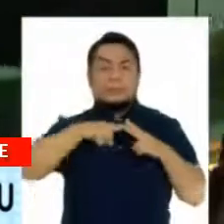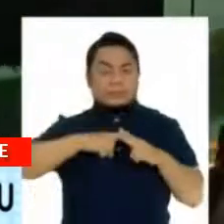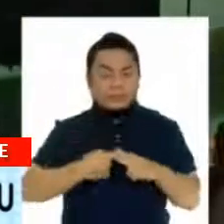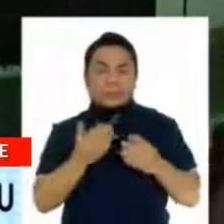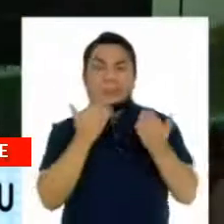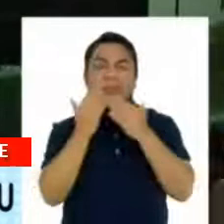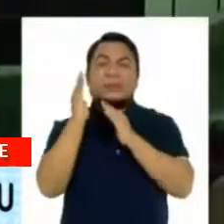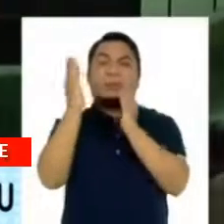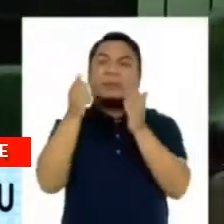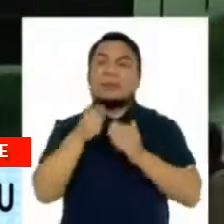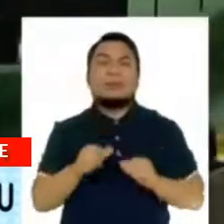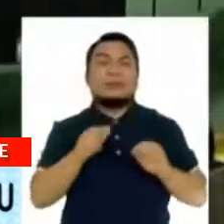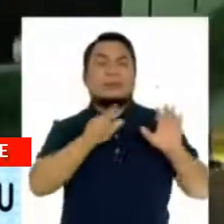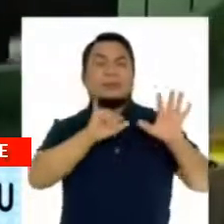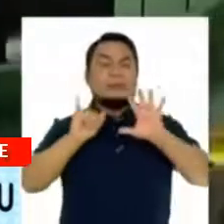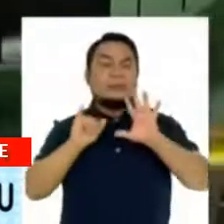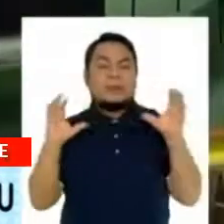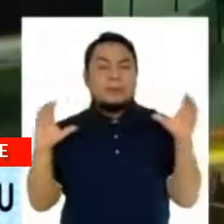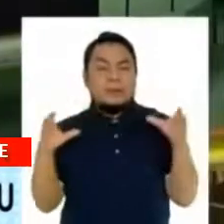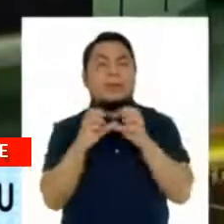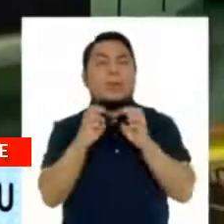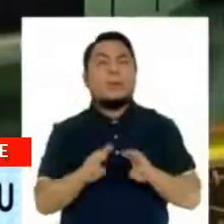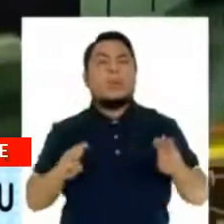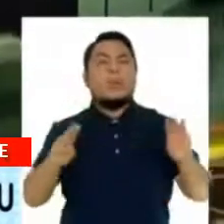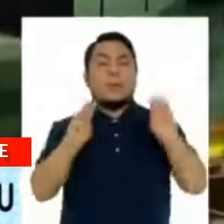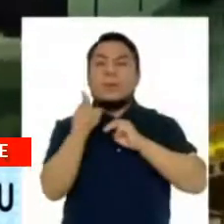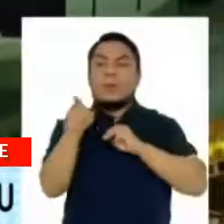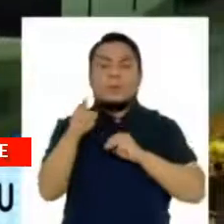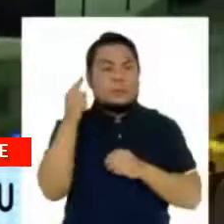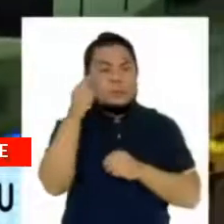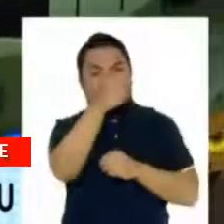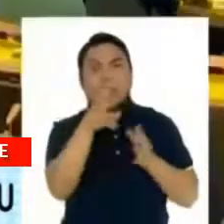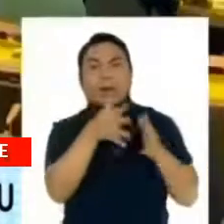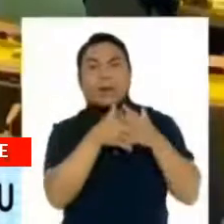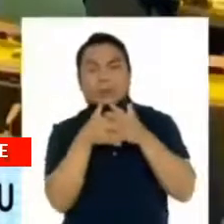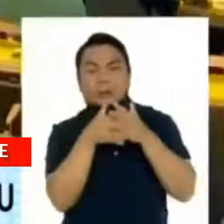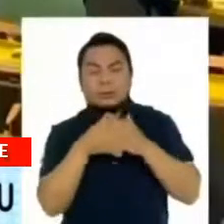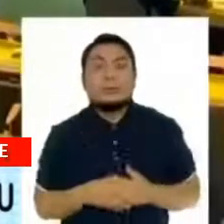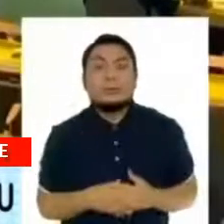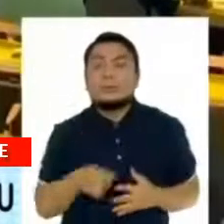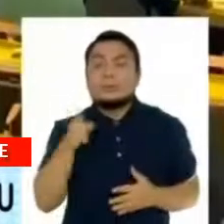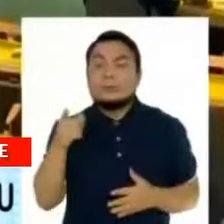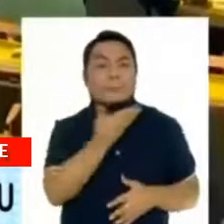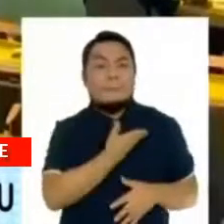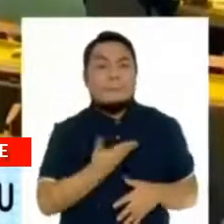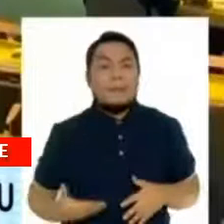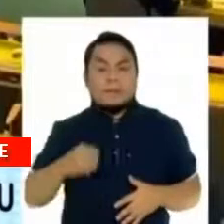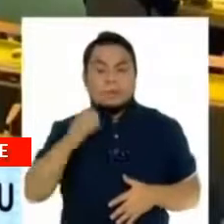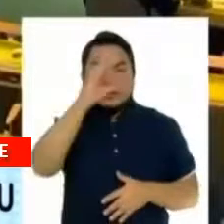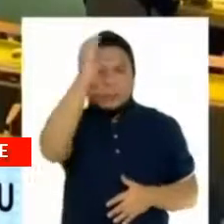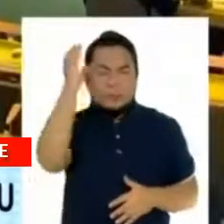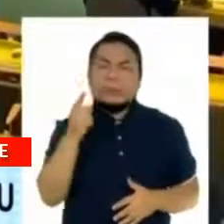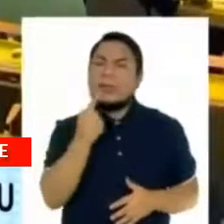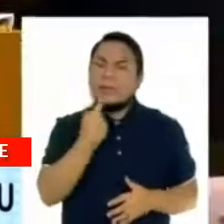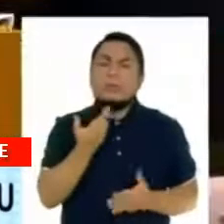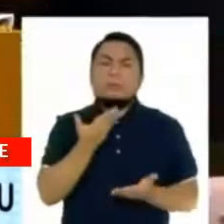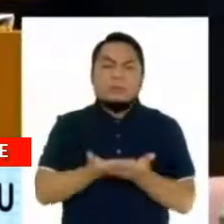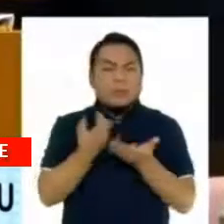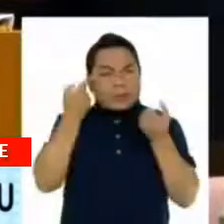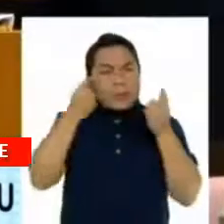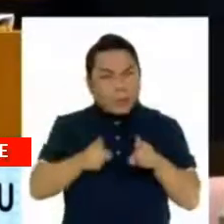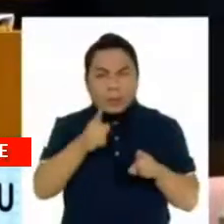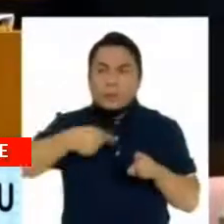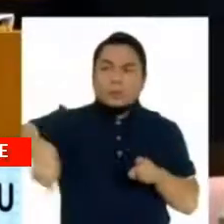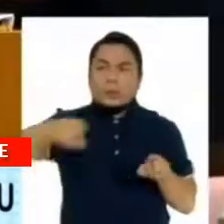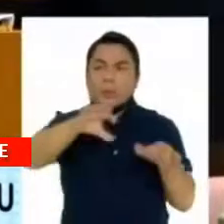discurso en la 76 Asamblea General de la ONU desarrollada en los Estados Unidos. El presidente Pedro Castillo propuso un acuerdo para